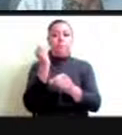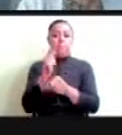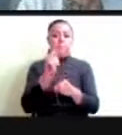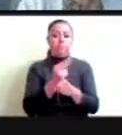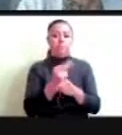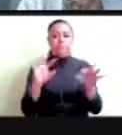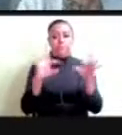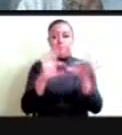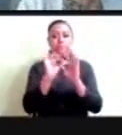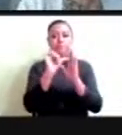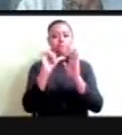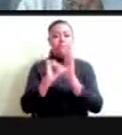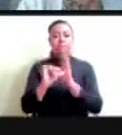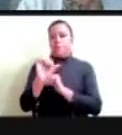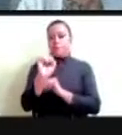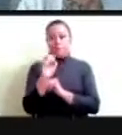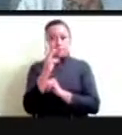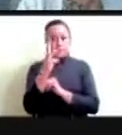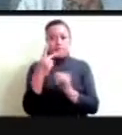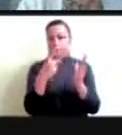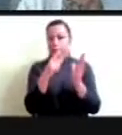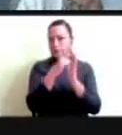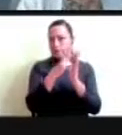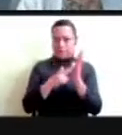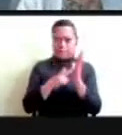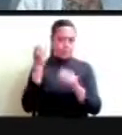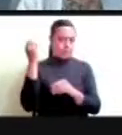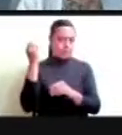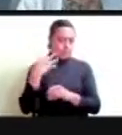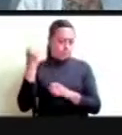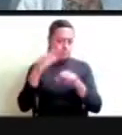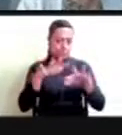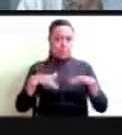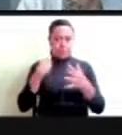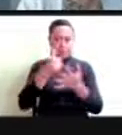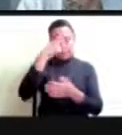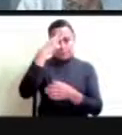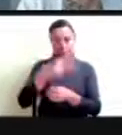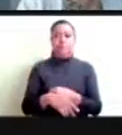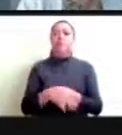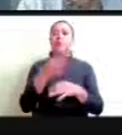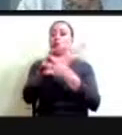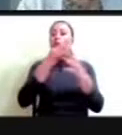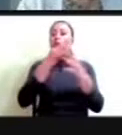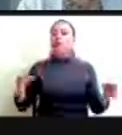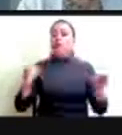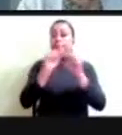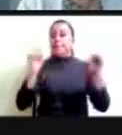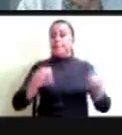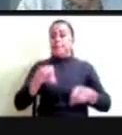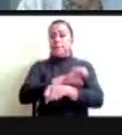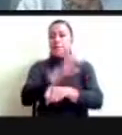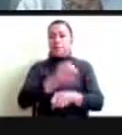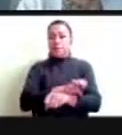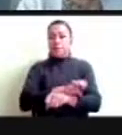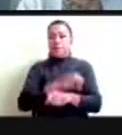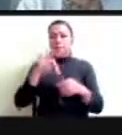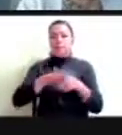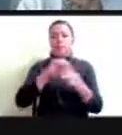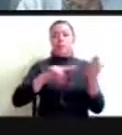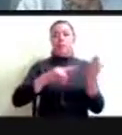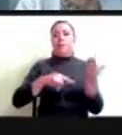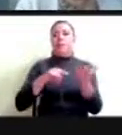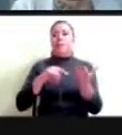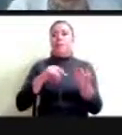artículo 63 del reglamento de este Congreso, se informa que el sistema electrónico de asistencia se abrirá a las 8:30